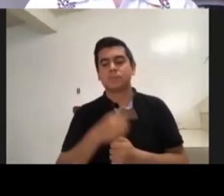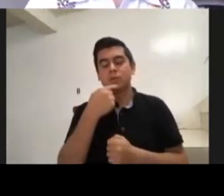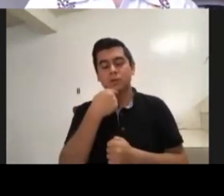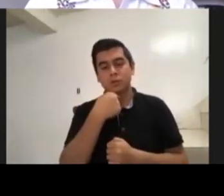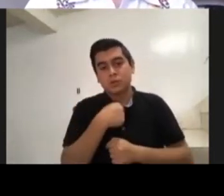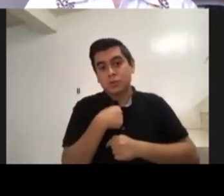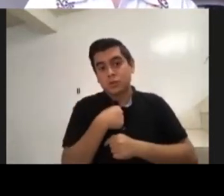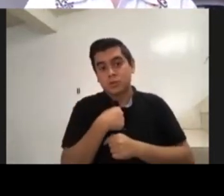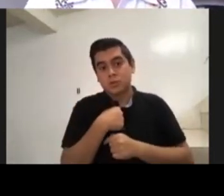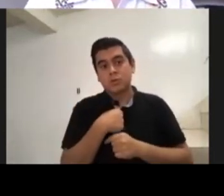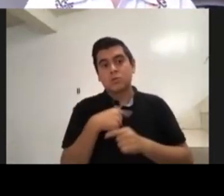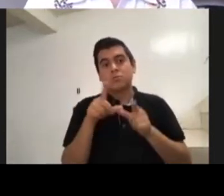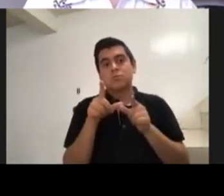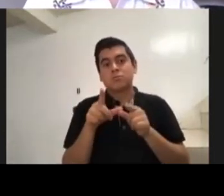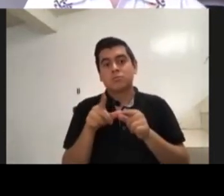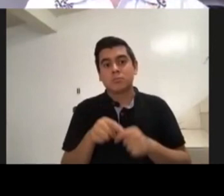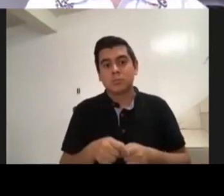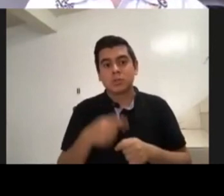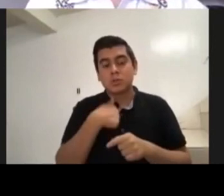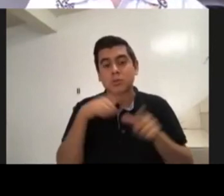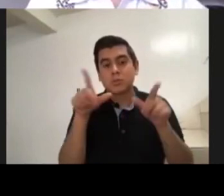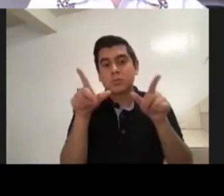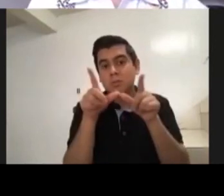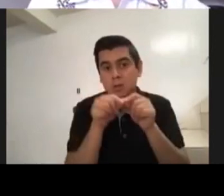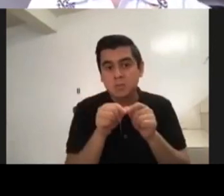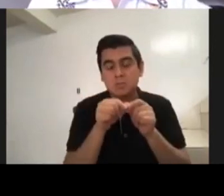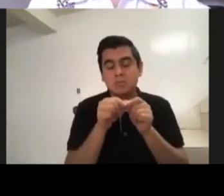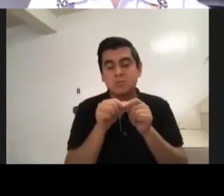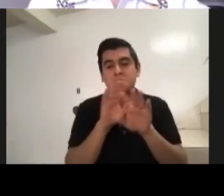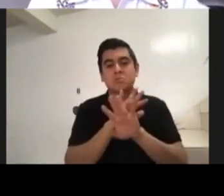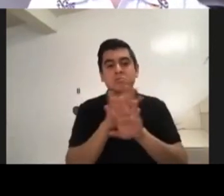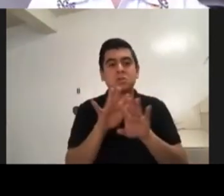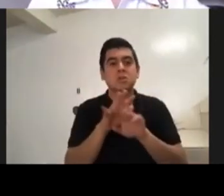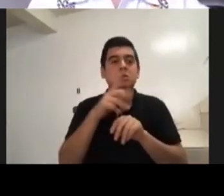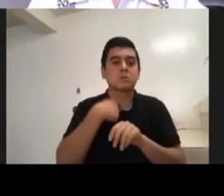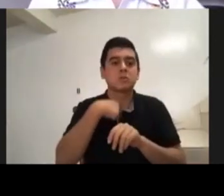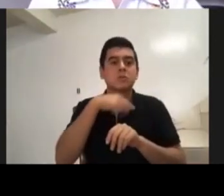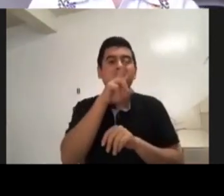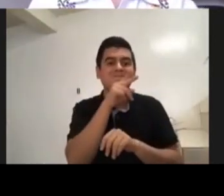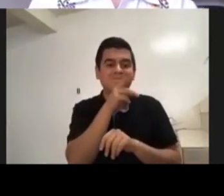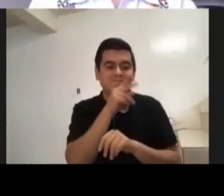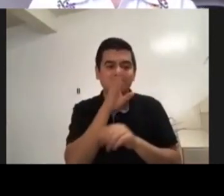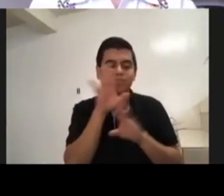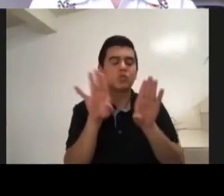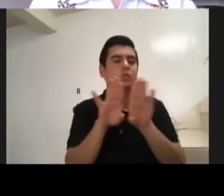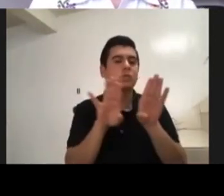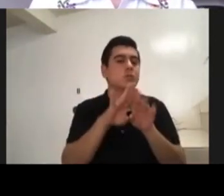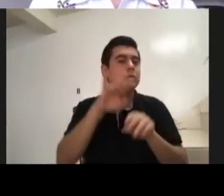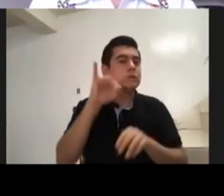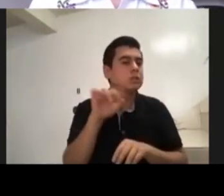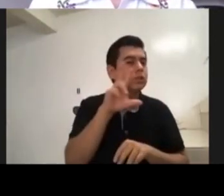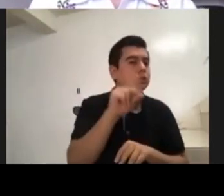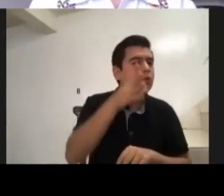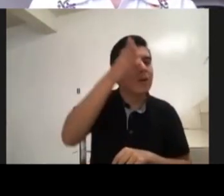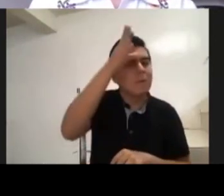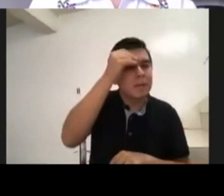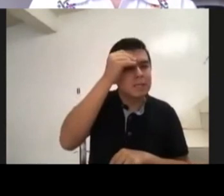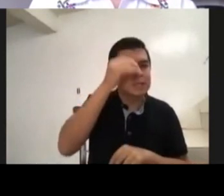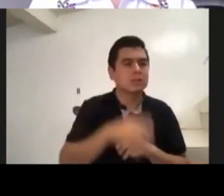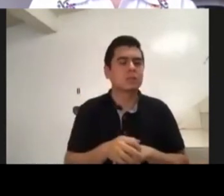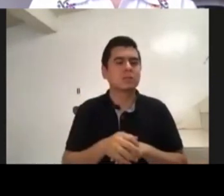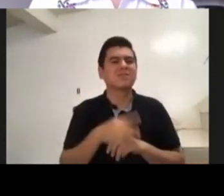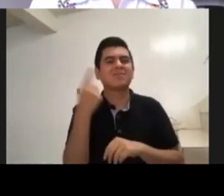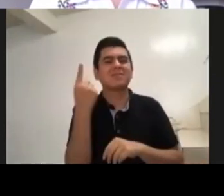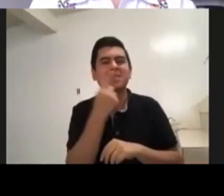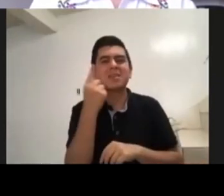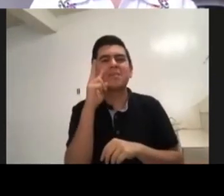voy cerrando. Preocupan los resultados de aprendizaje. Preocupa que ese abismo se ensanche. Preocupan las